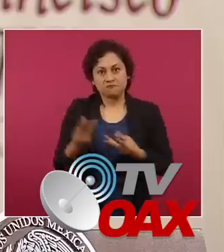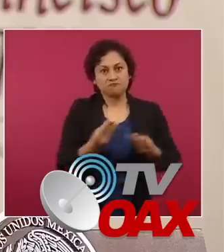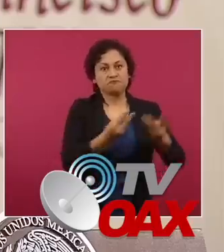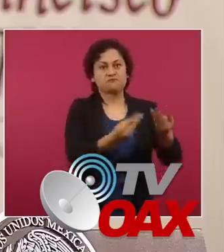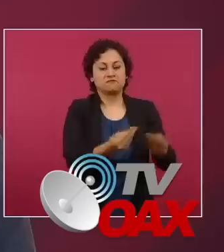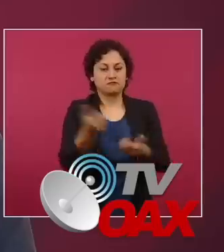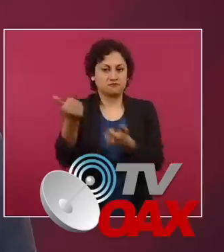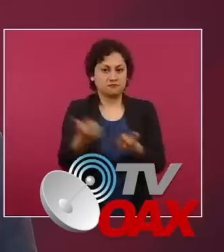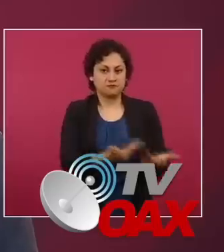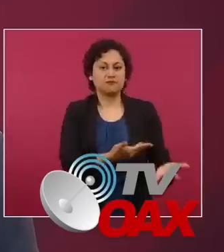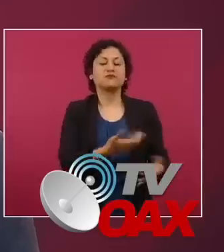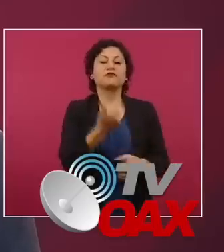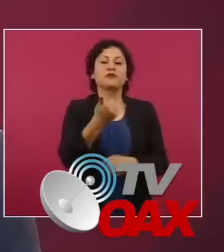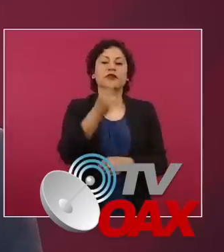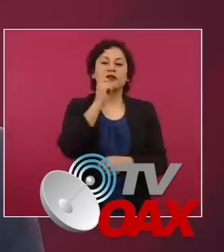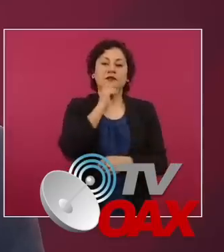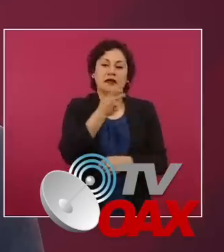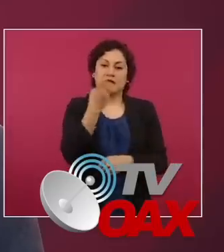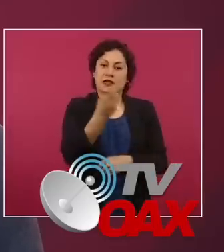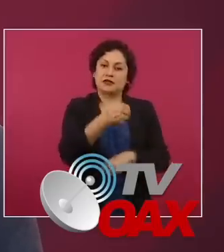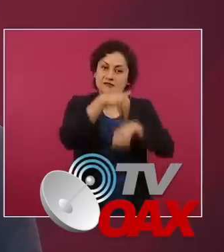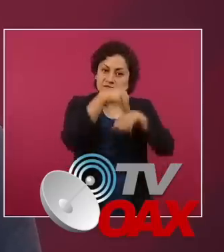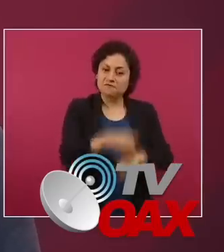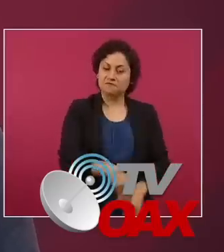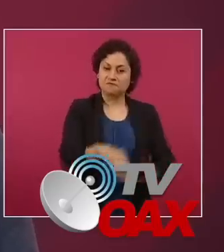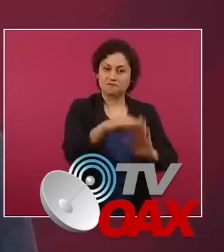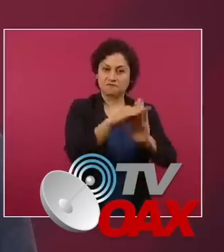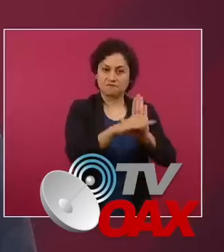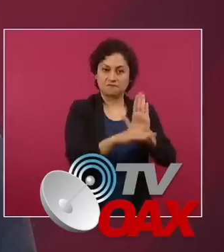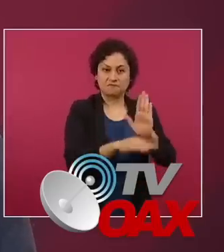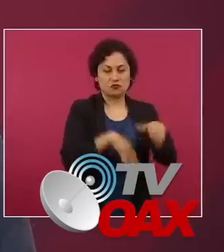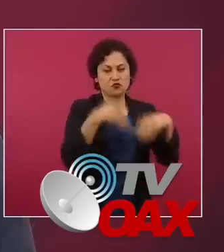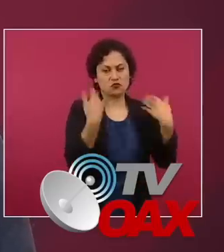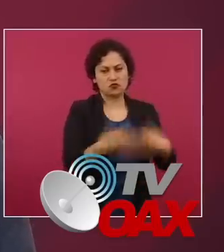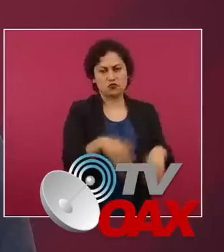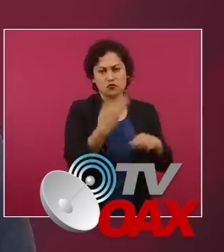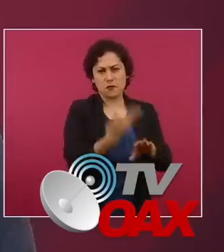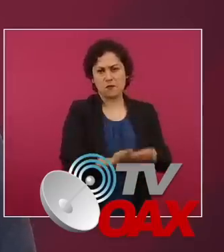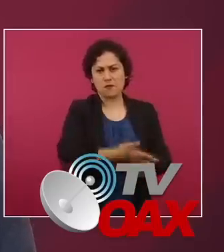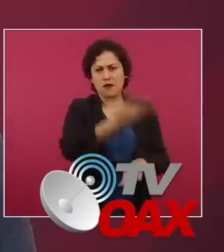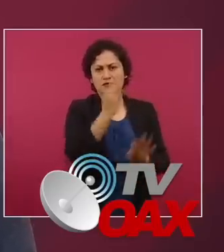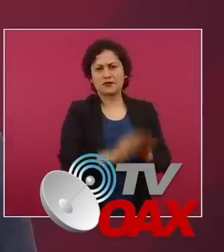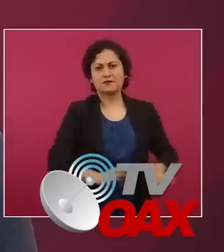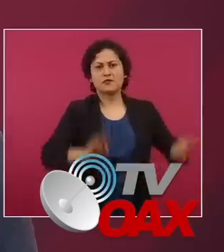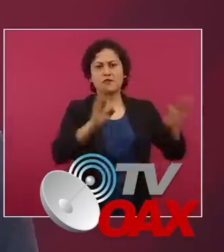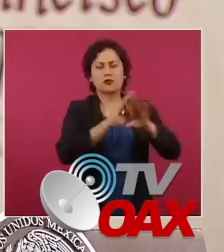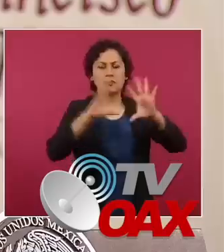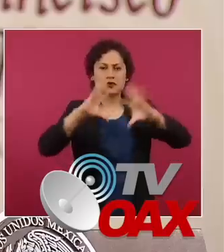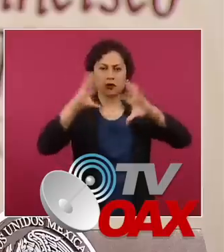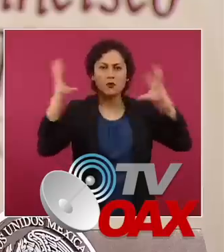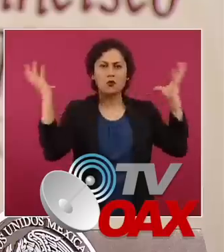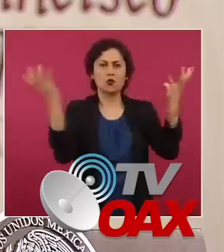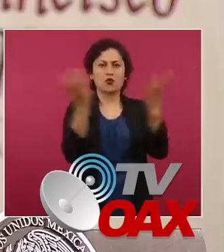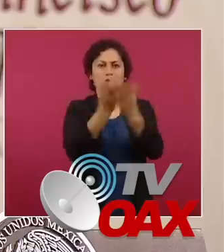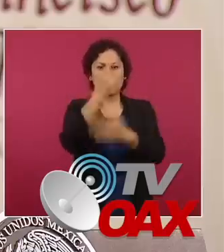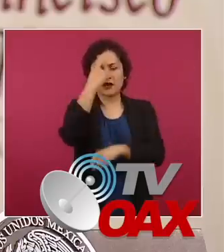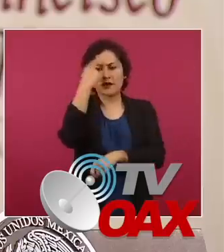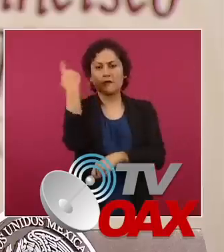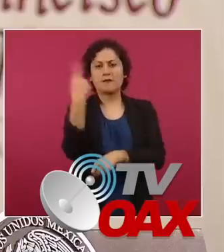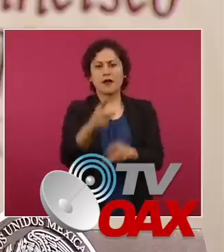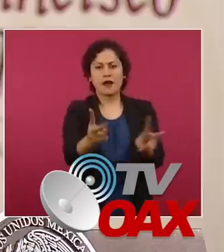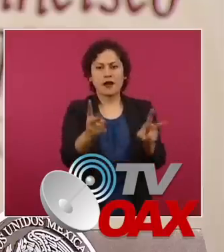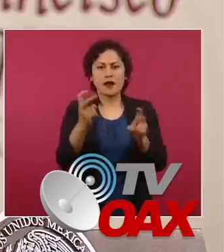las normativas más avanzadas a nivel mundial en materia de la lucha contra el tráfico de los bienes